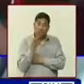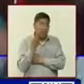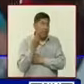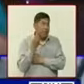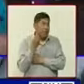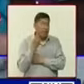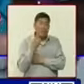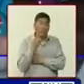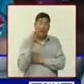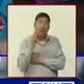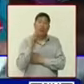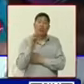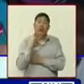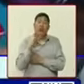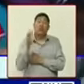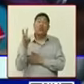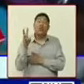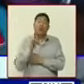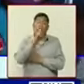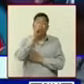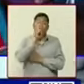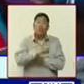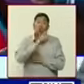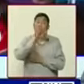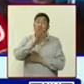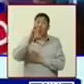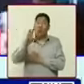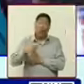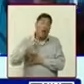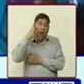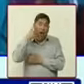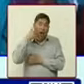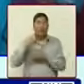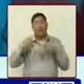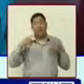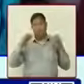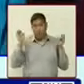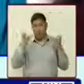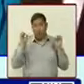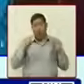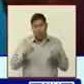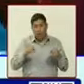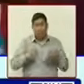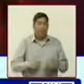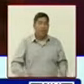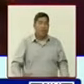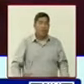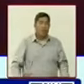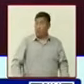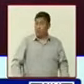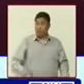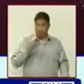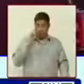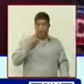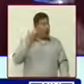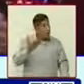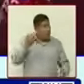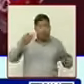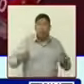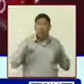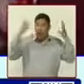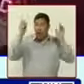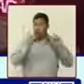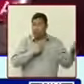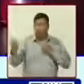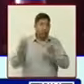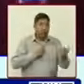línea 156 está abierta para cualquier atención. Es la respuesta del alcalde, Raquel. Bueno, y como puedes ver, hay bastante fluidez